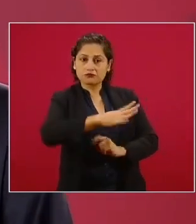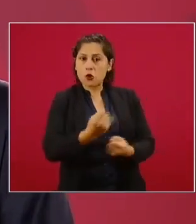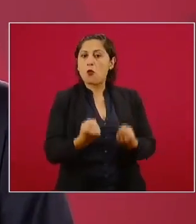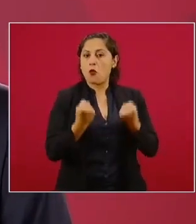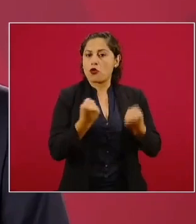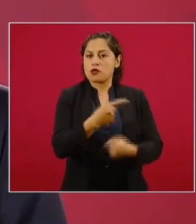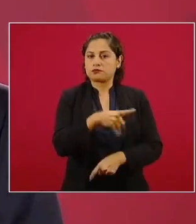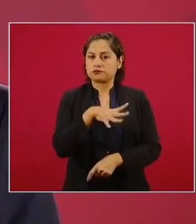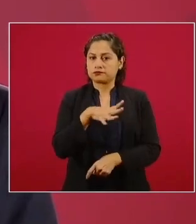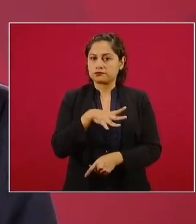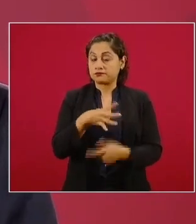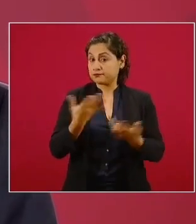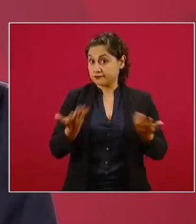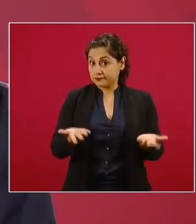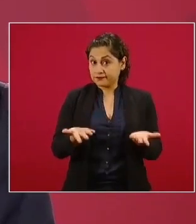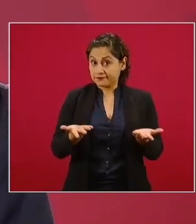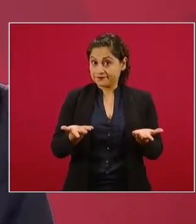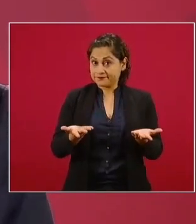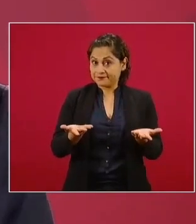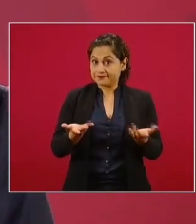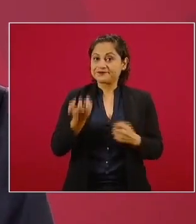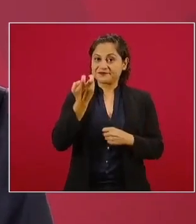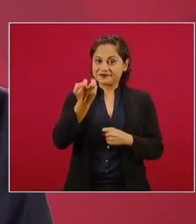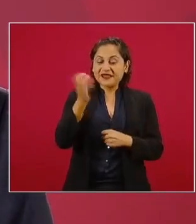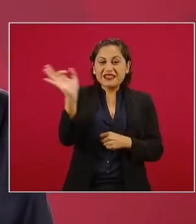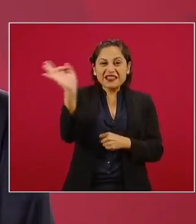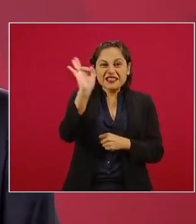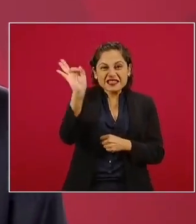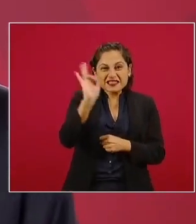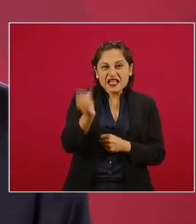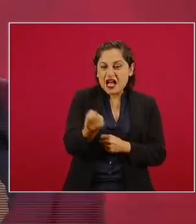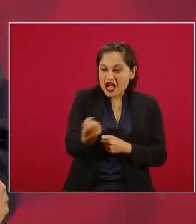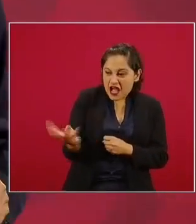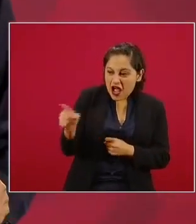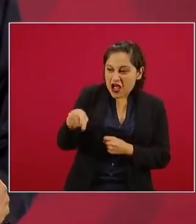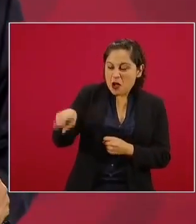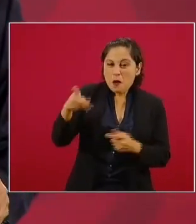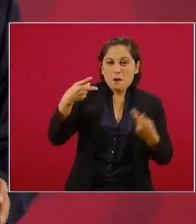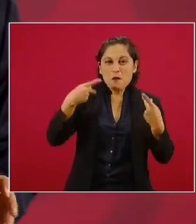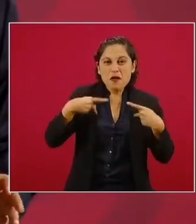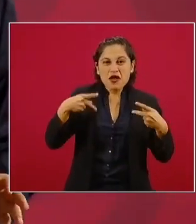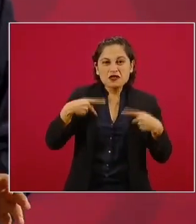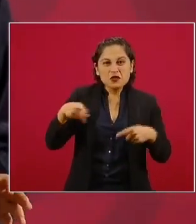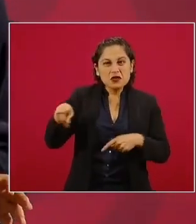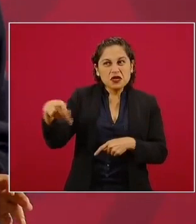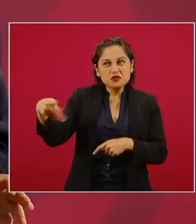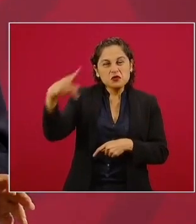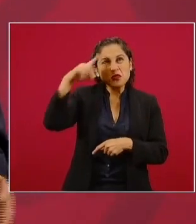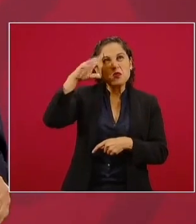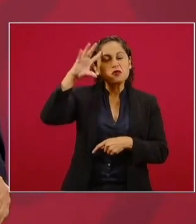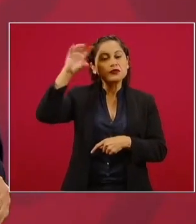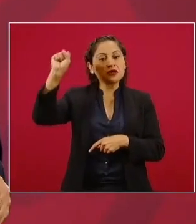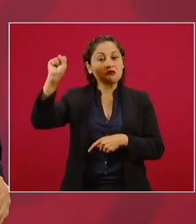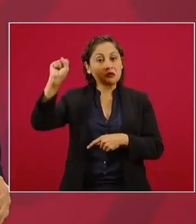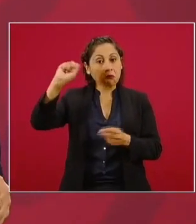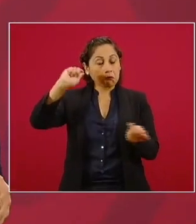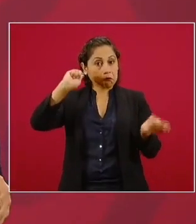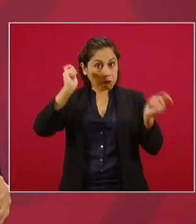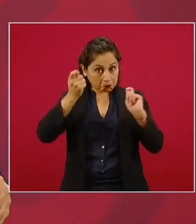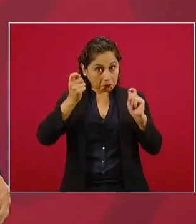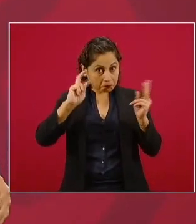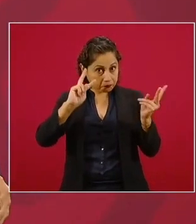A lo mejor esa es la concepción de la llamada democracia sin adjetivos.